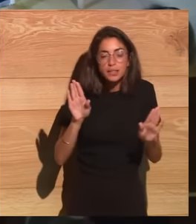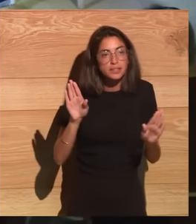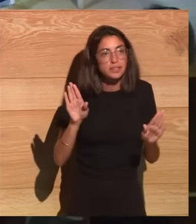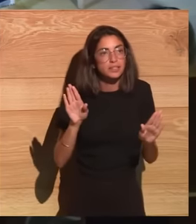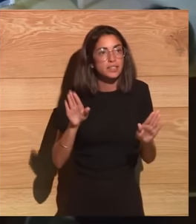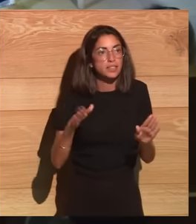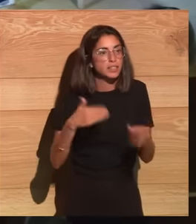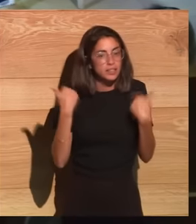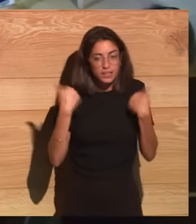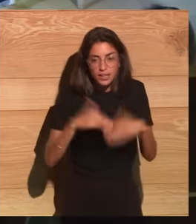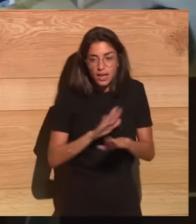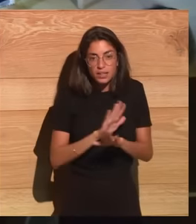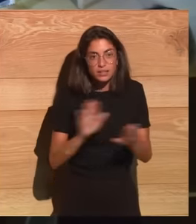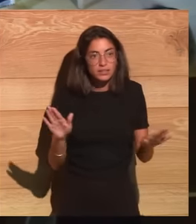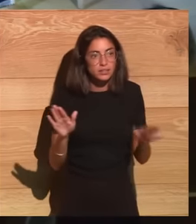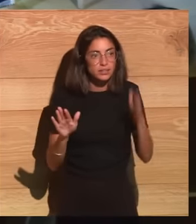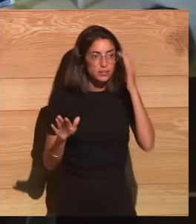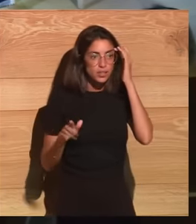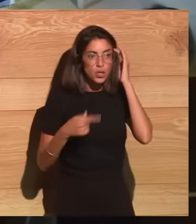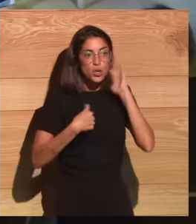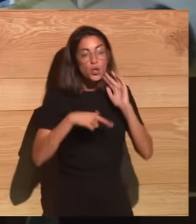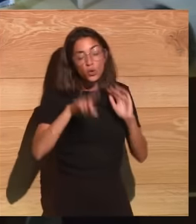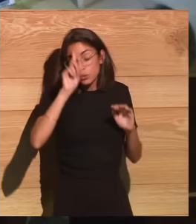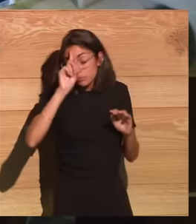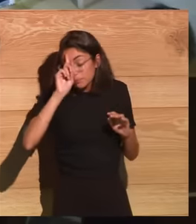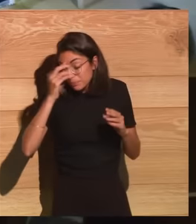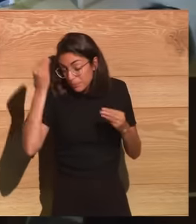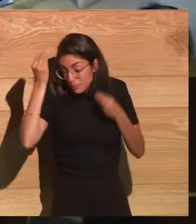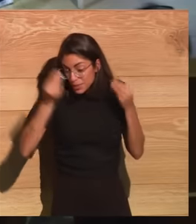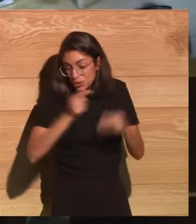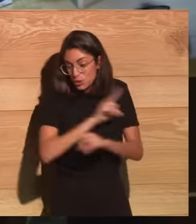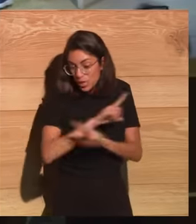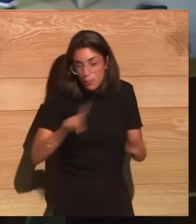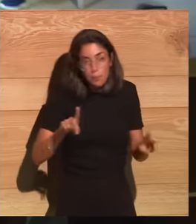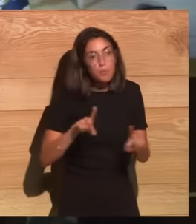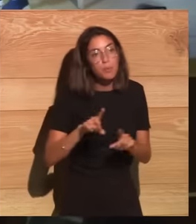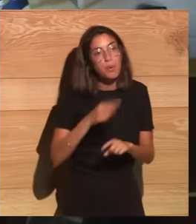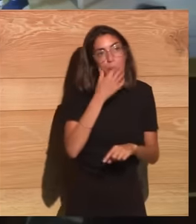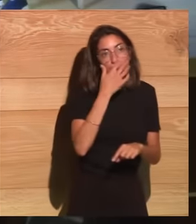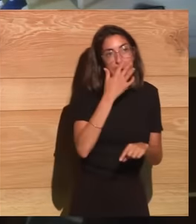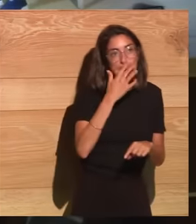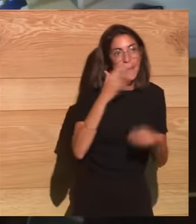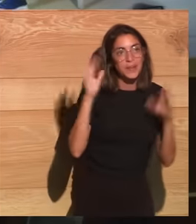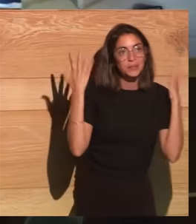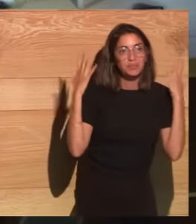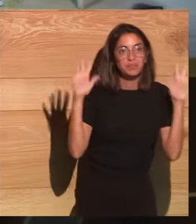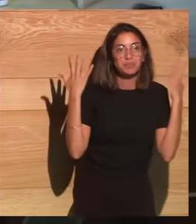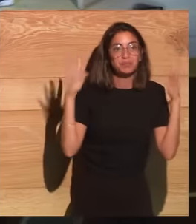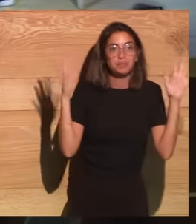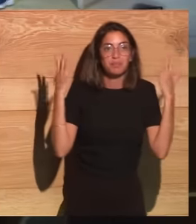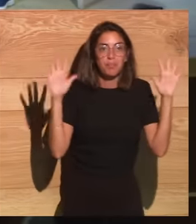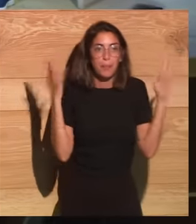No, es que... ¡Hostia! Es que yo no me lo creo que se la pusiera tampoco. ¡Javi!